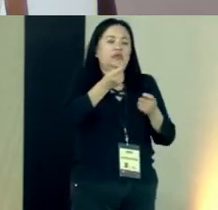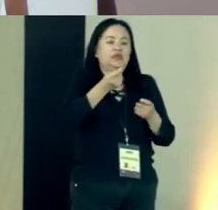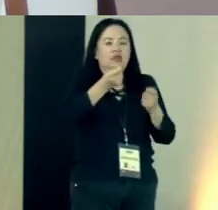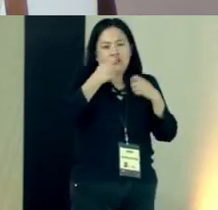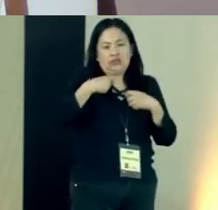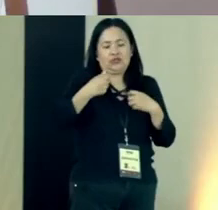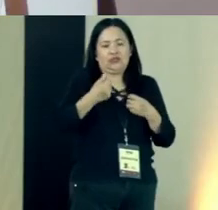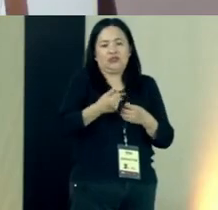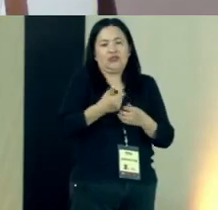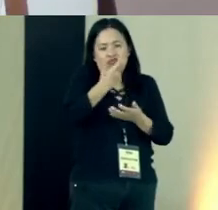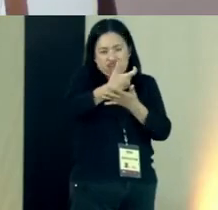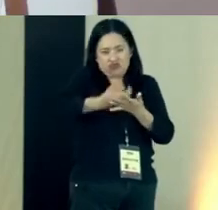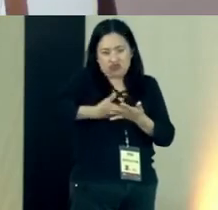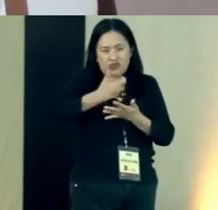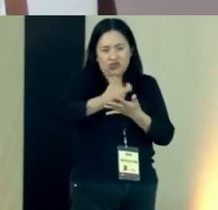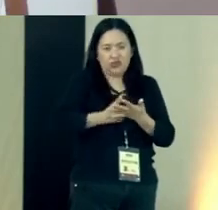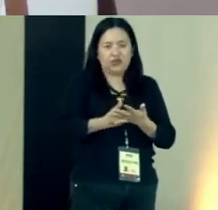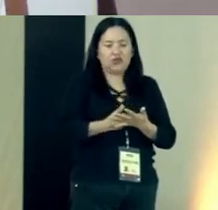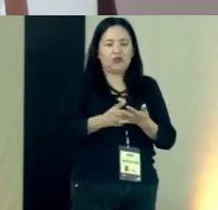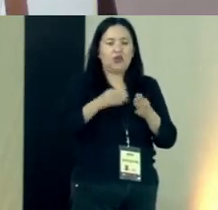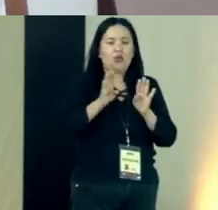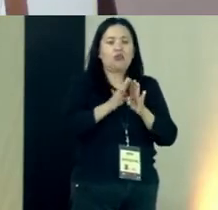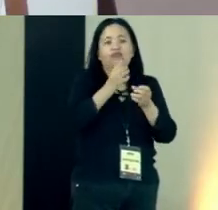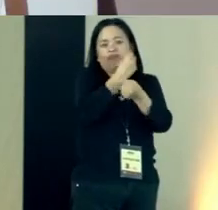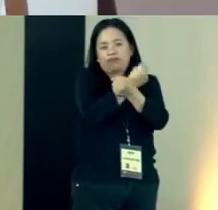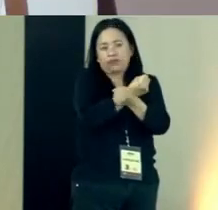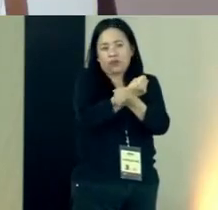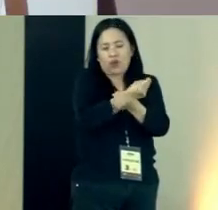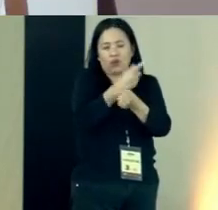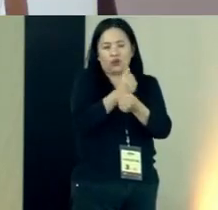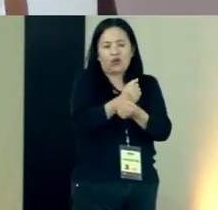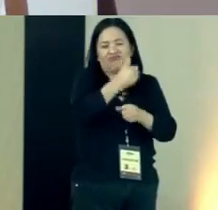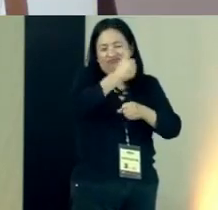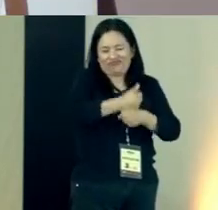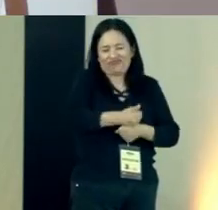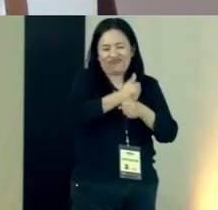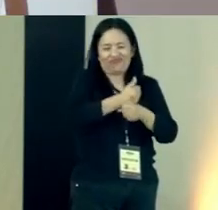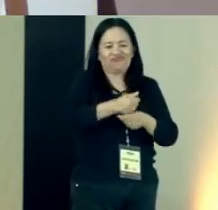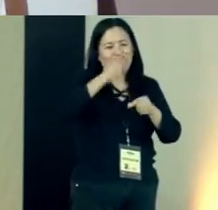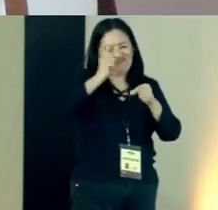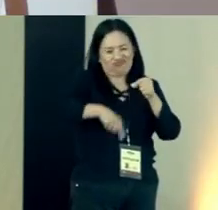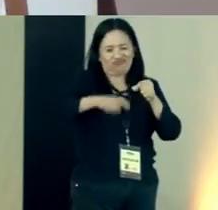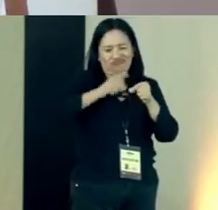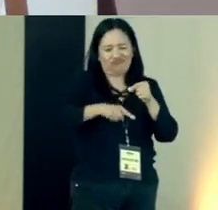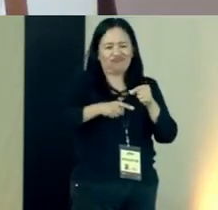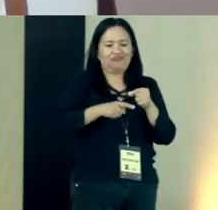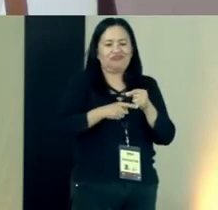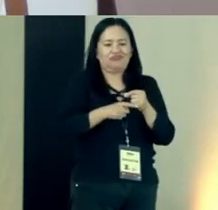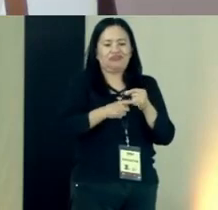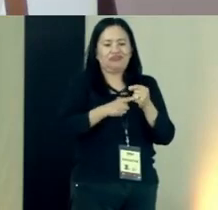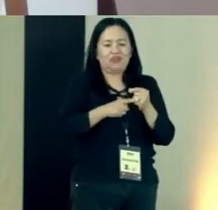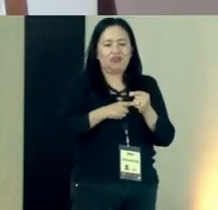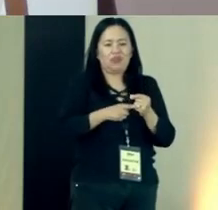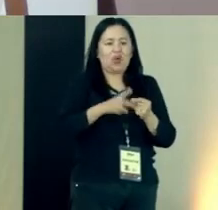o pedir indemnizaciones por esclavos que habían sufrido mutilaciones o estaban incapacitados. En fin, una